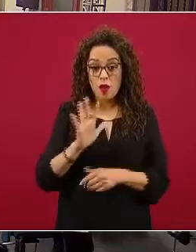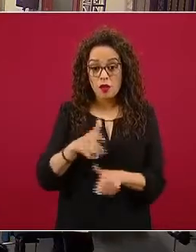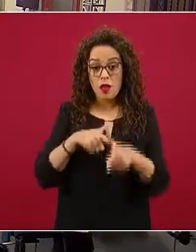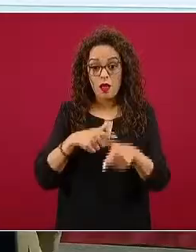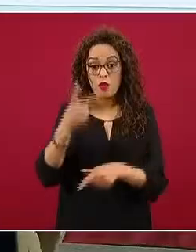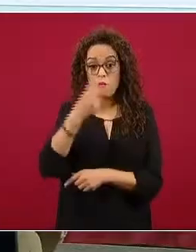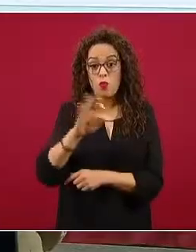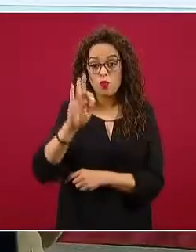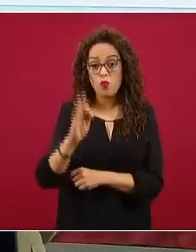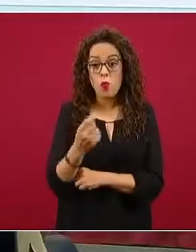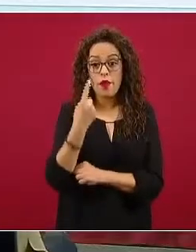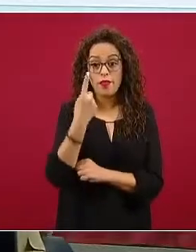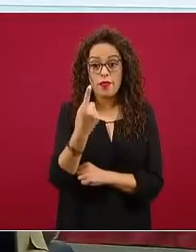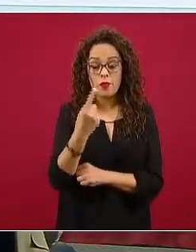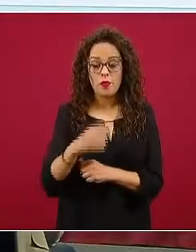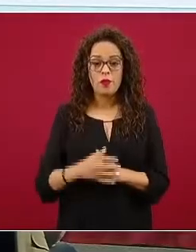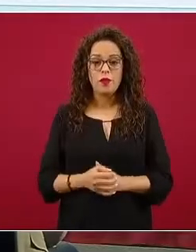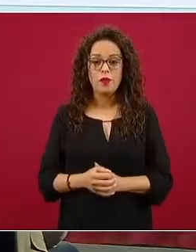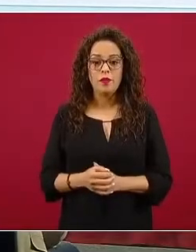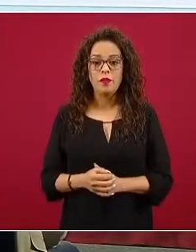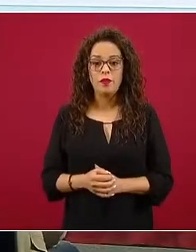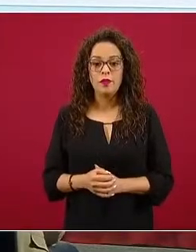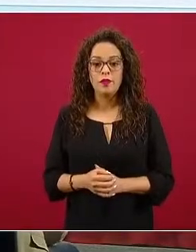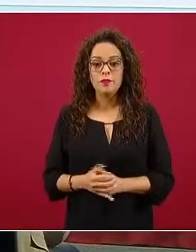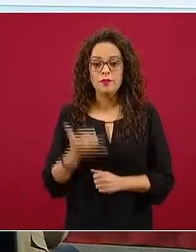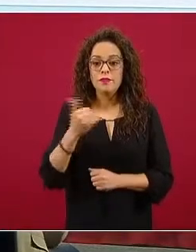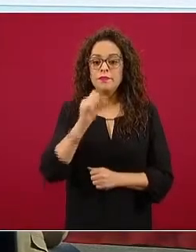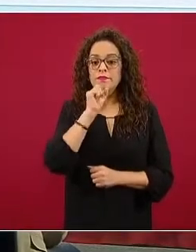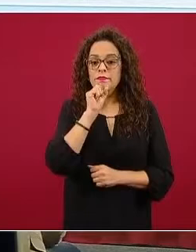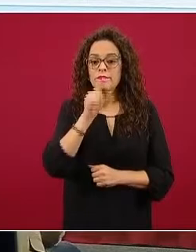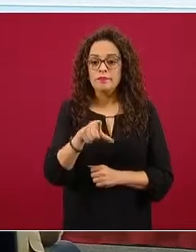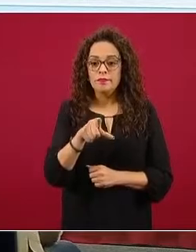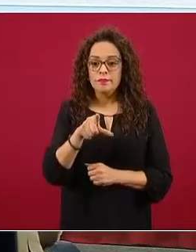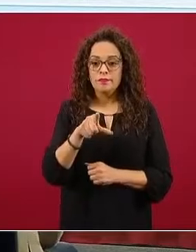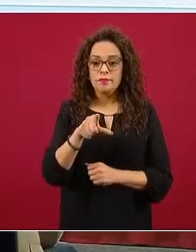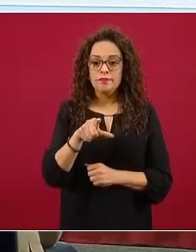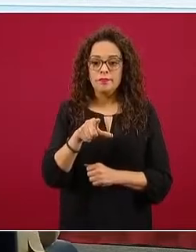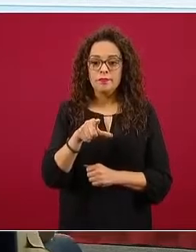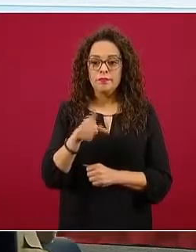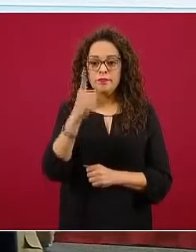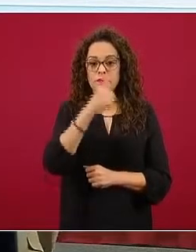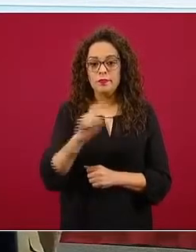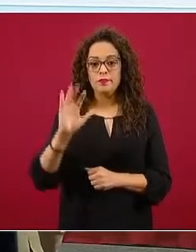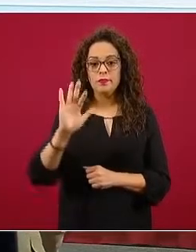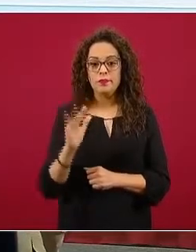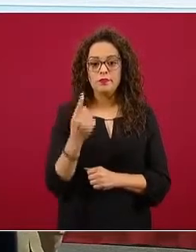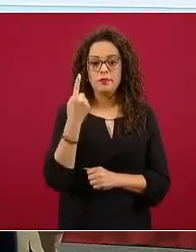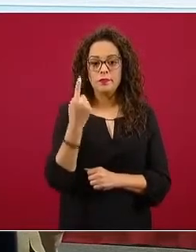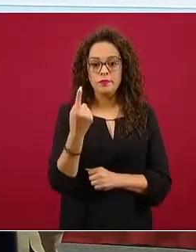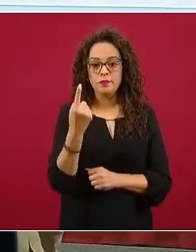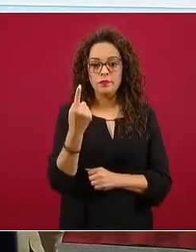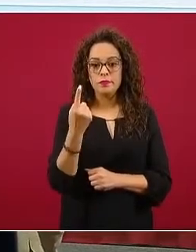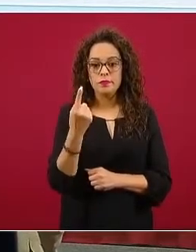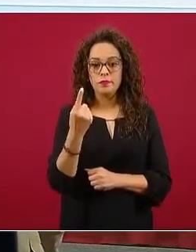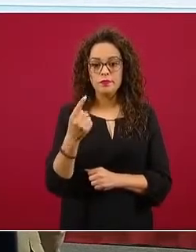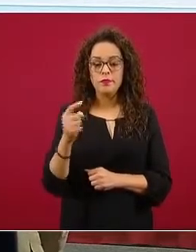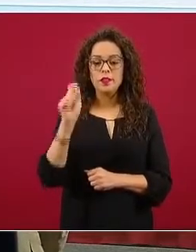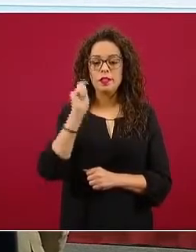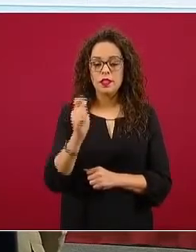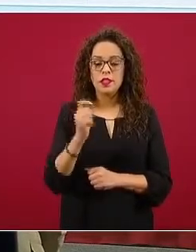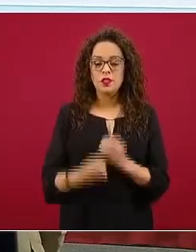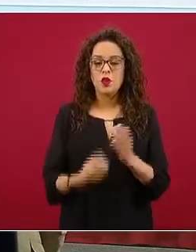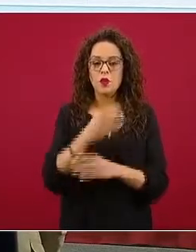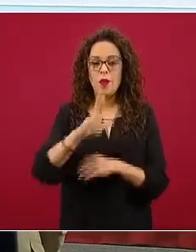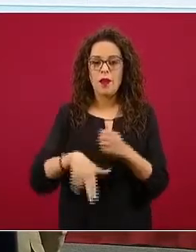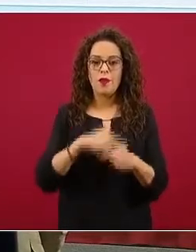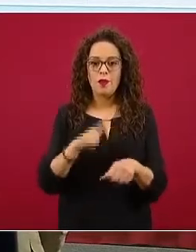241, el número de la del día de hoy, y también el número 151 del día de la nueva normalidad en el